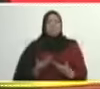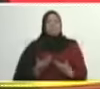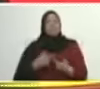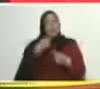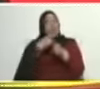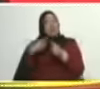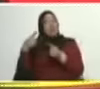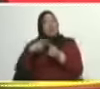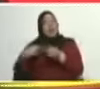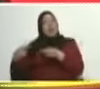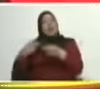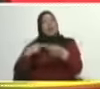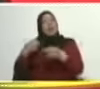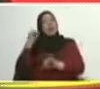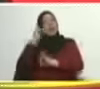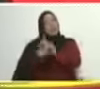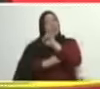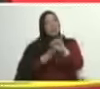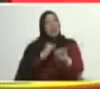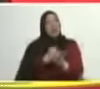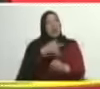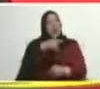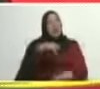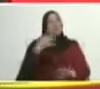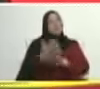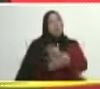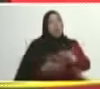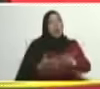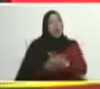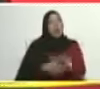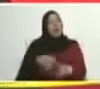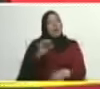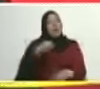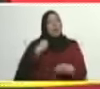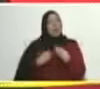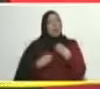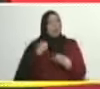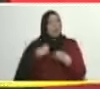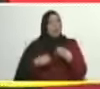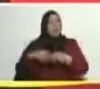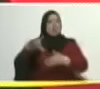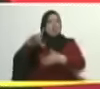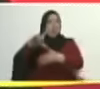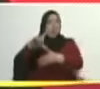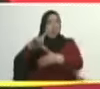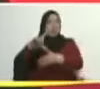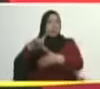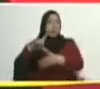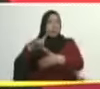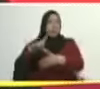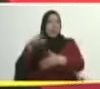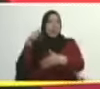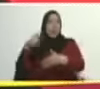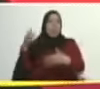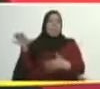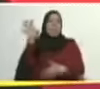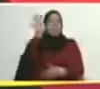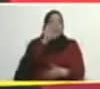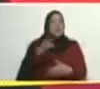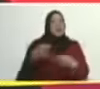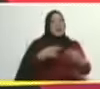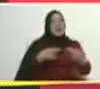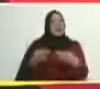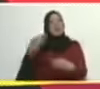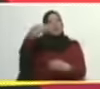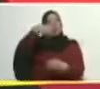relaciones internacionales, vinculados también a la injerencia extranjera en asuntos internos de nuestros países, particularmente